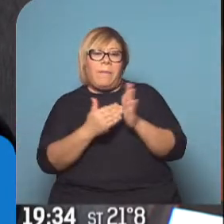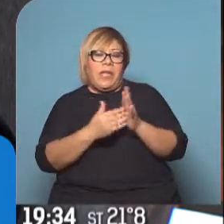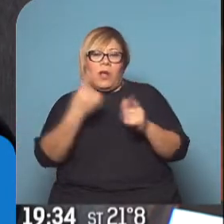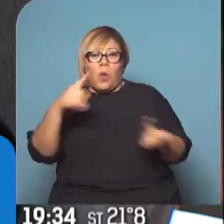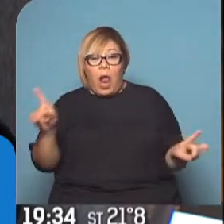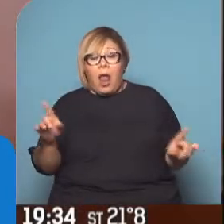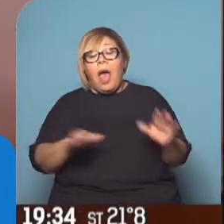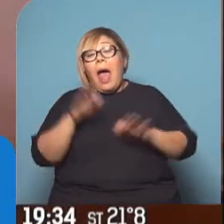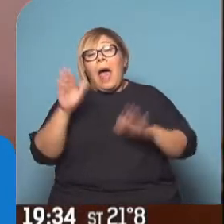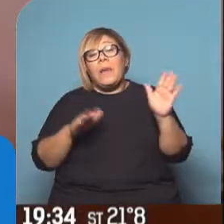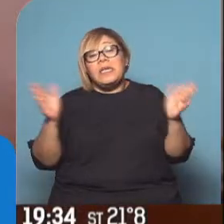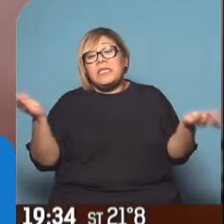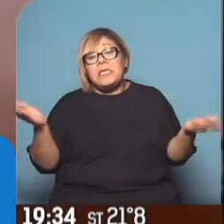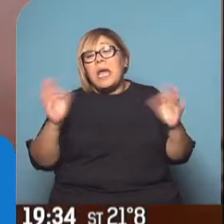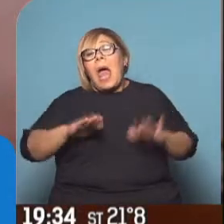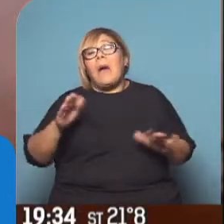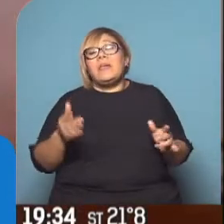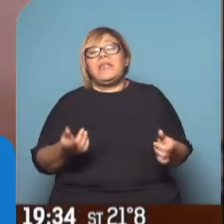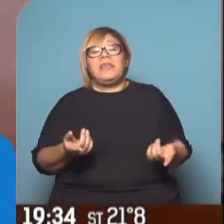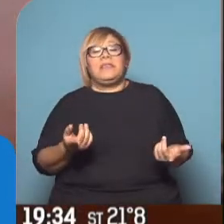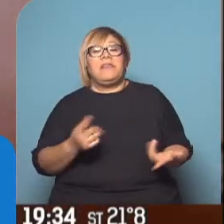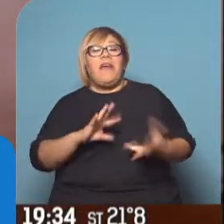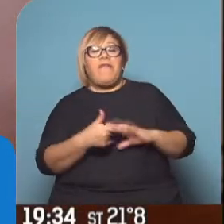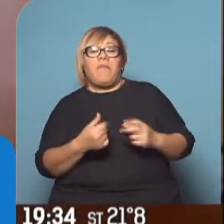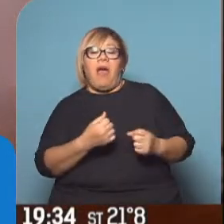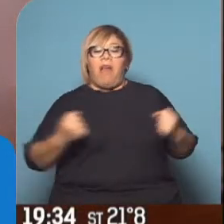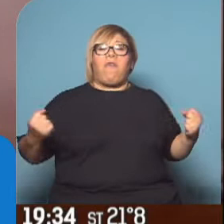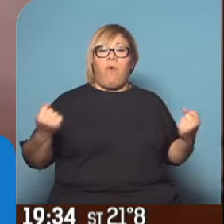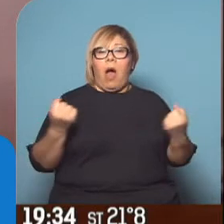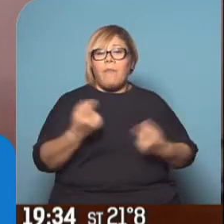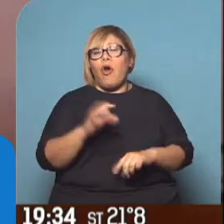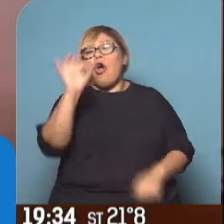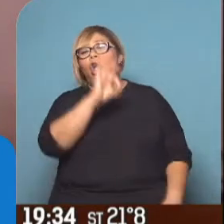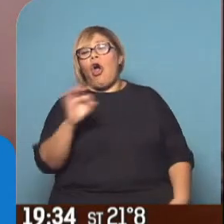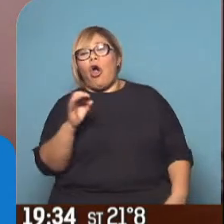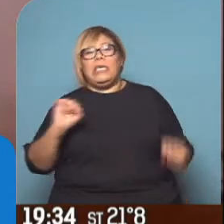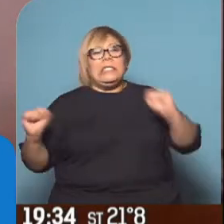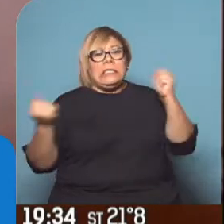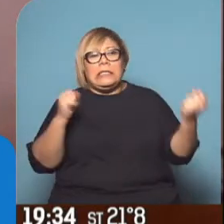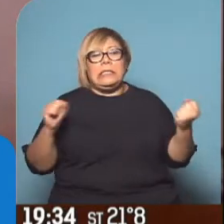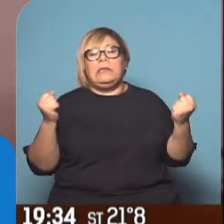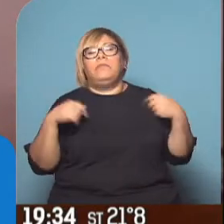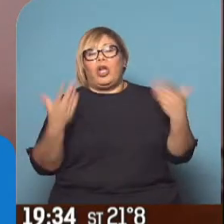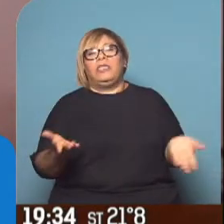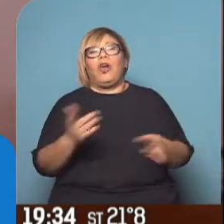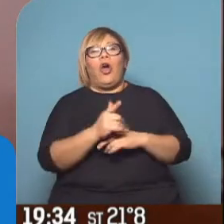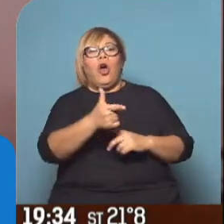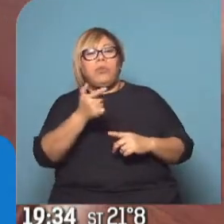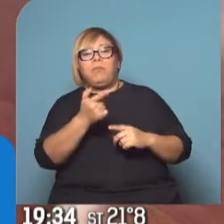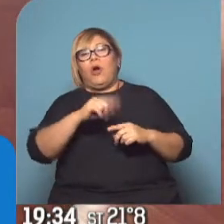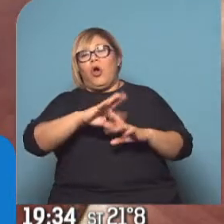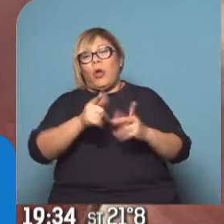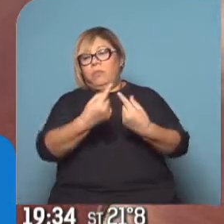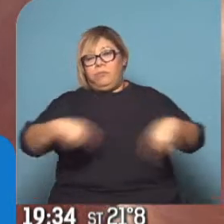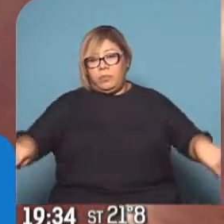exprofeso, simplemente para darse coraje, para vencer el estrés. El punto es si esa droga, si ese ansiolítico, si ese medicamento